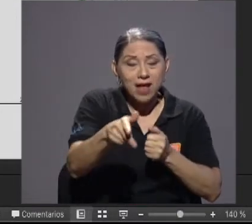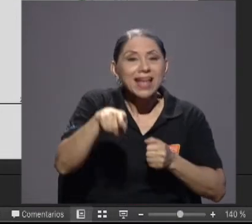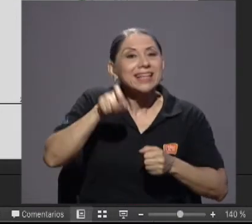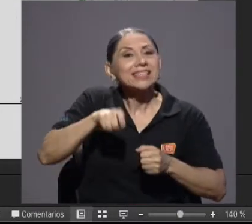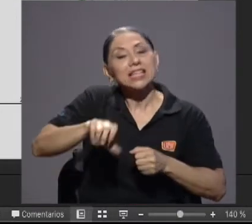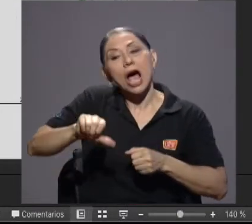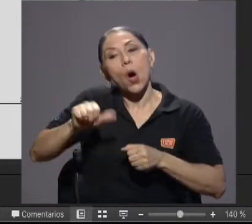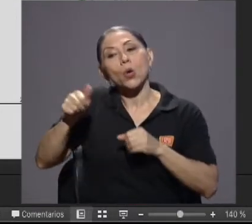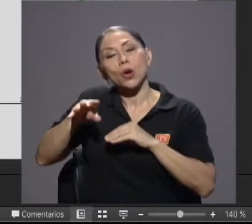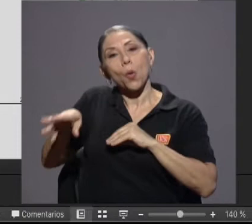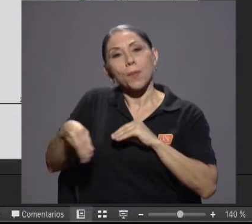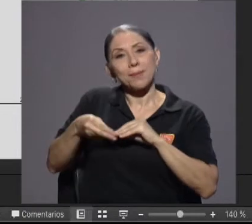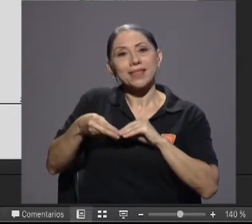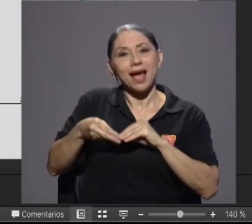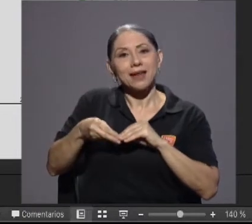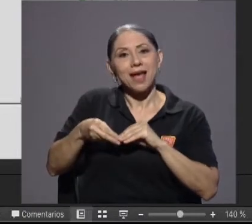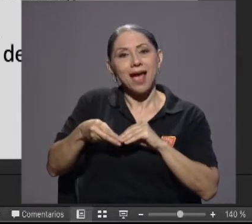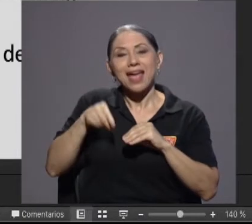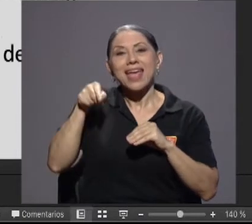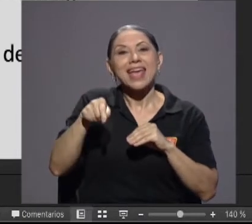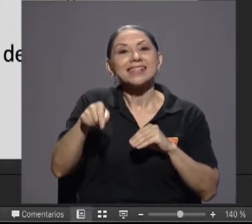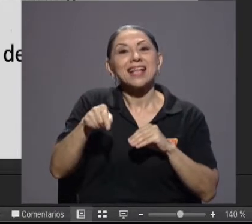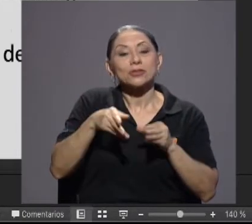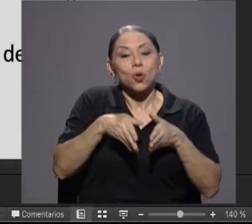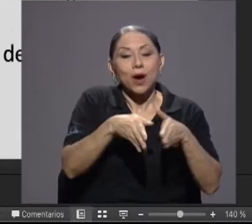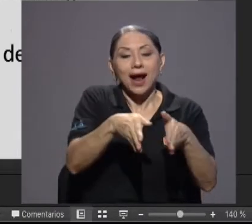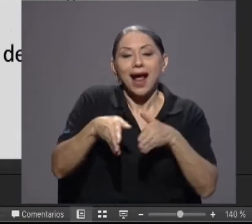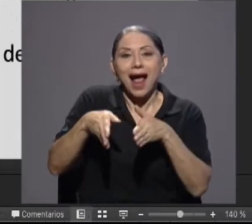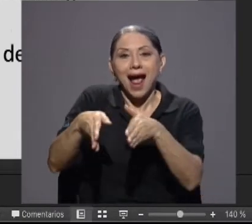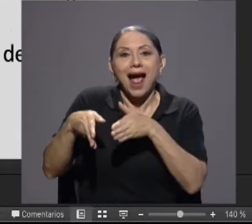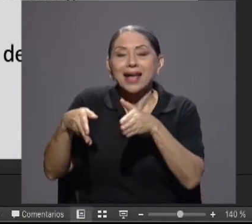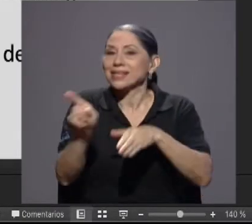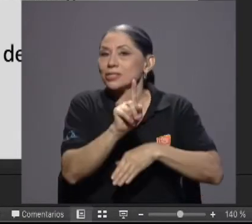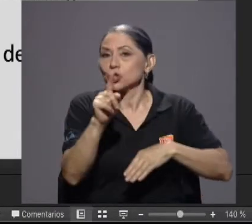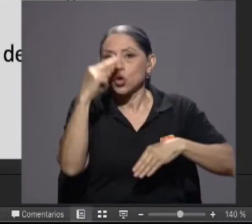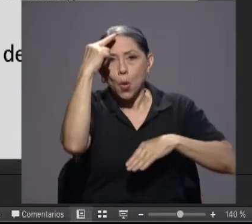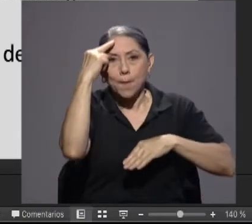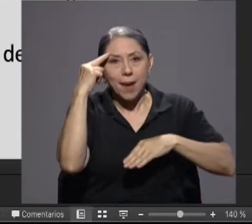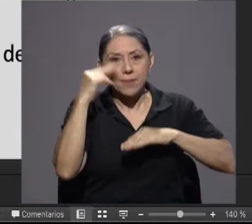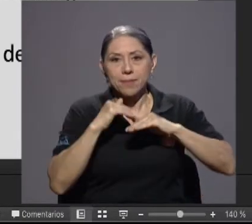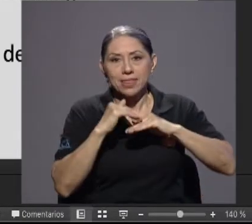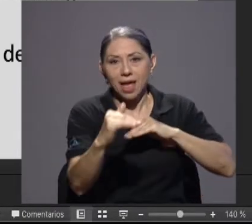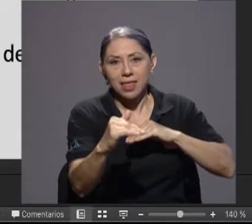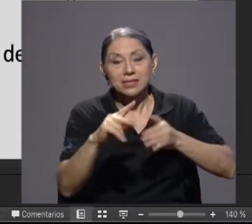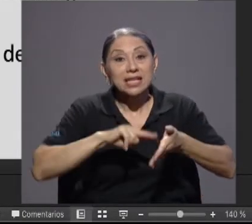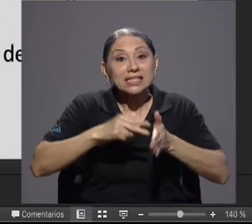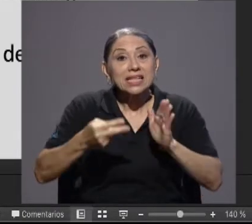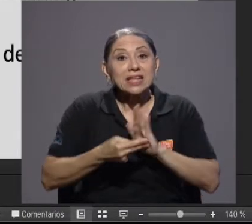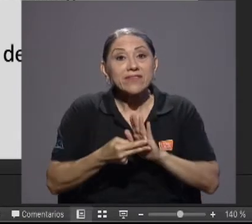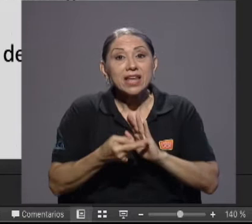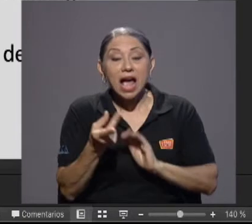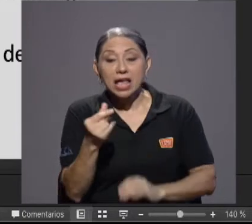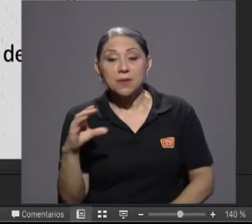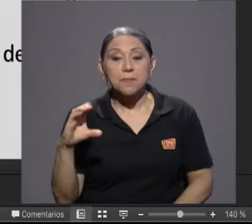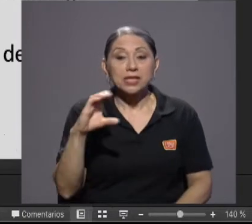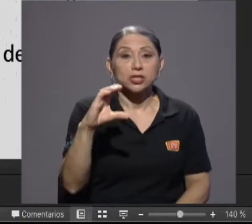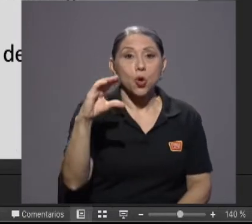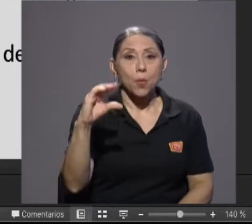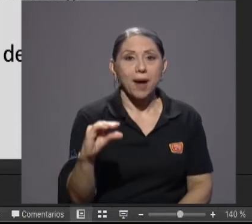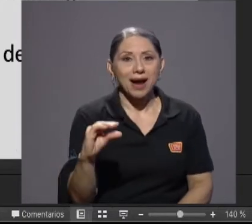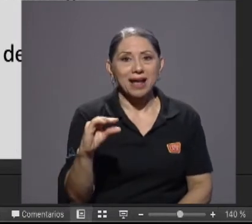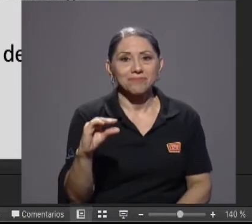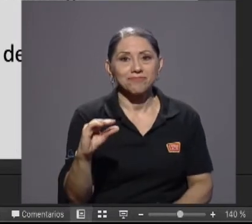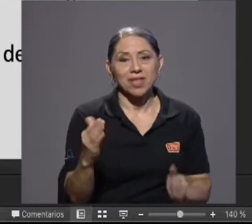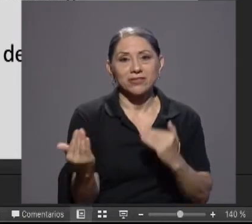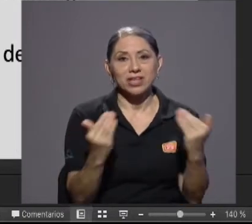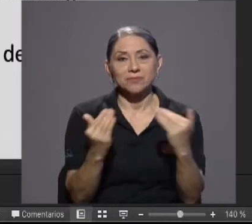está conformada por estas vías no pavimentadas. Resumiendo, tenemos una baja inversión respecto al PIB, que debería ser entre el 4